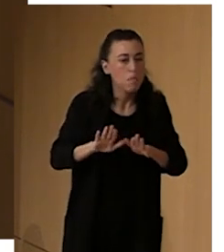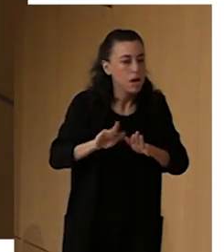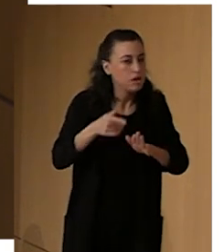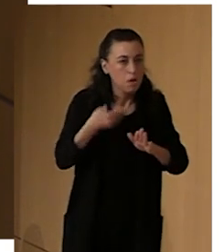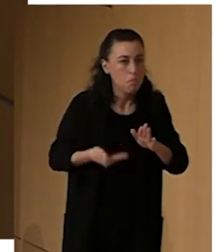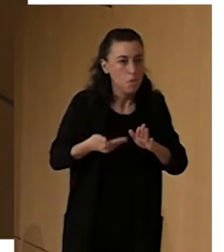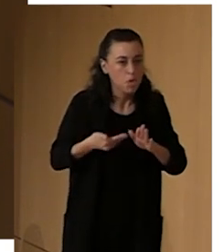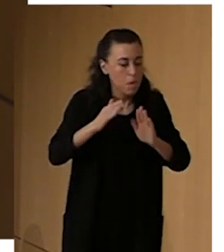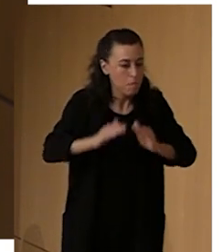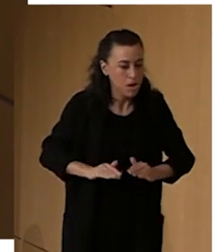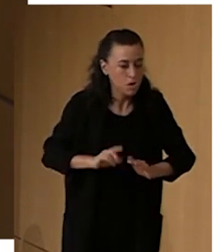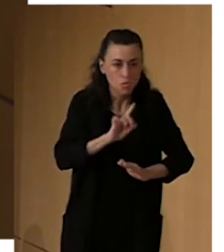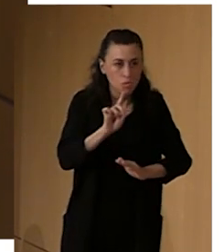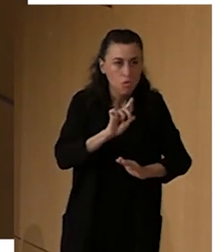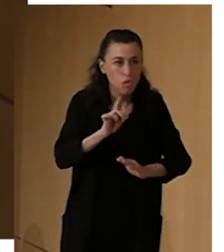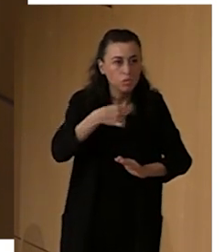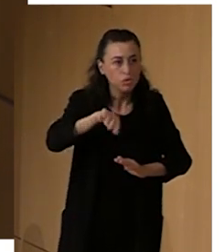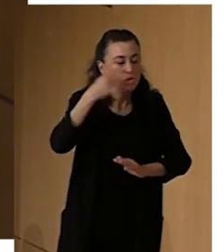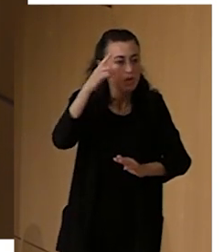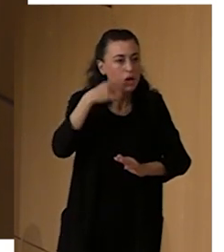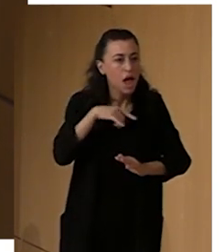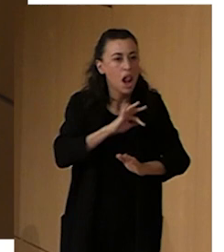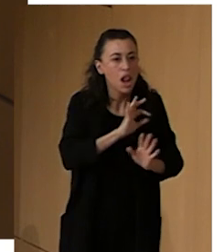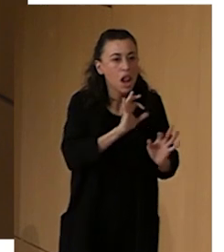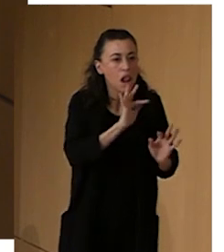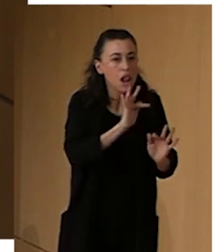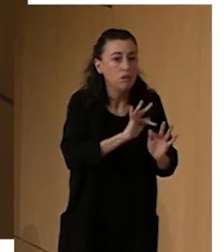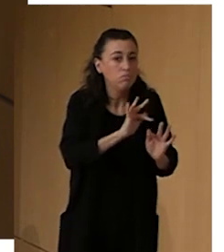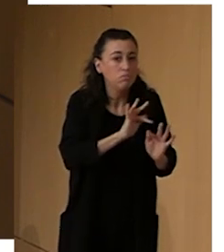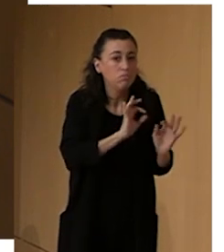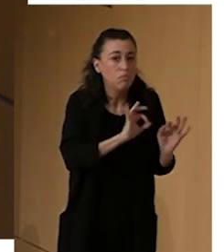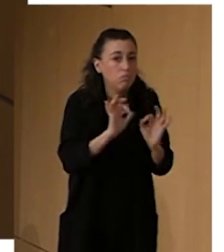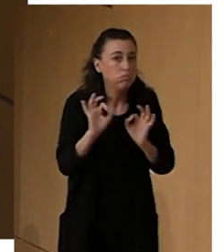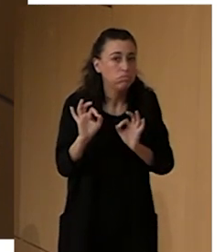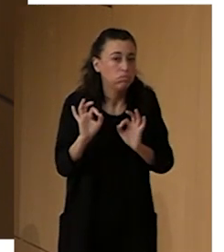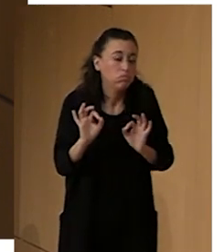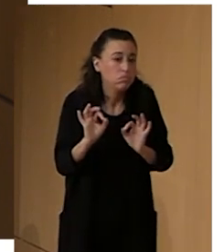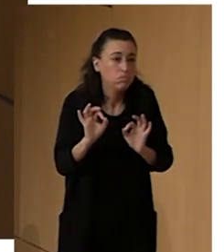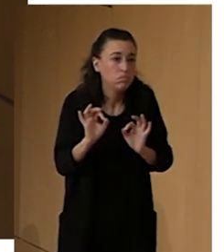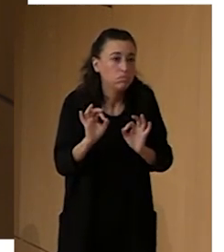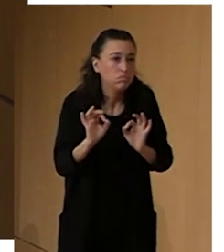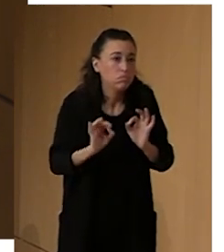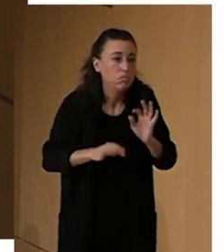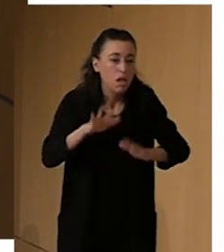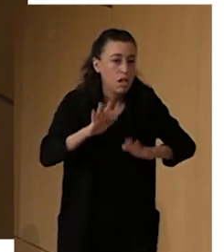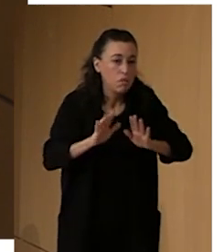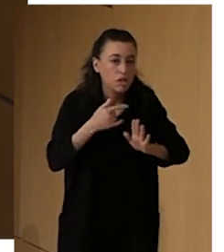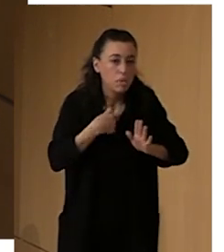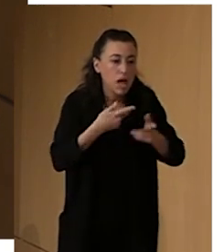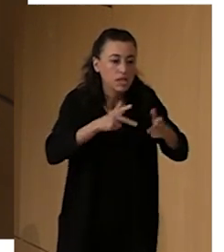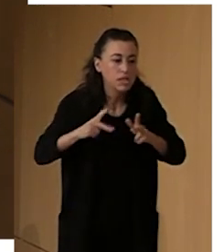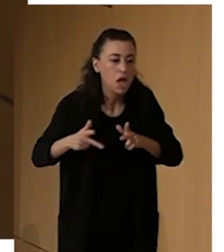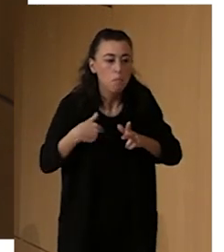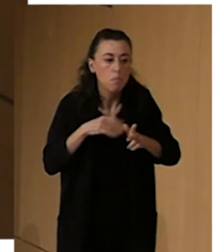menos importante ya sabéis que esto no no no ha tenido ningún tipo de criterio aleatorio sino que os hemos sentado por orden alfabético no